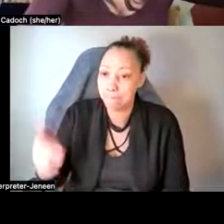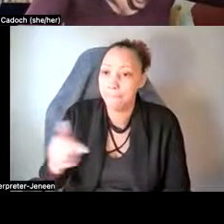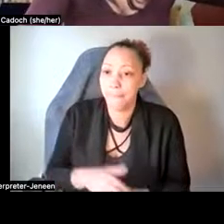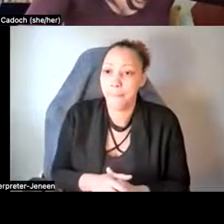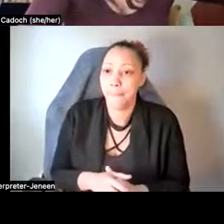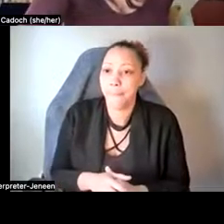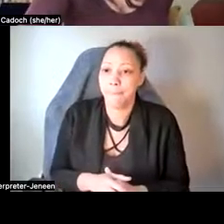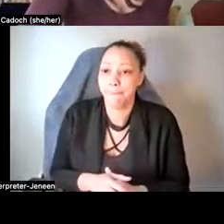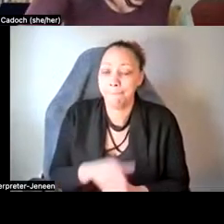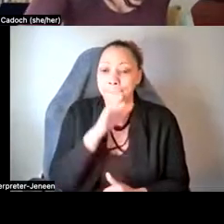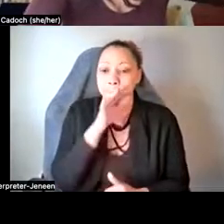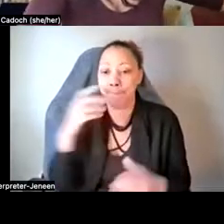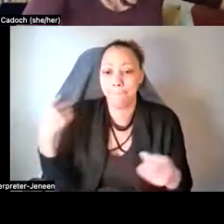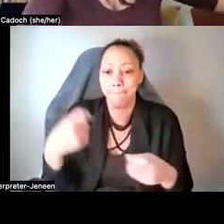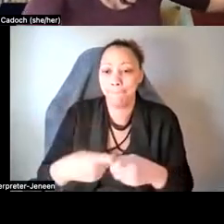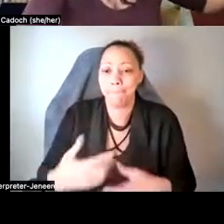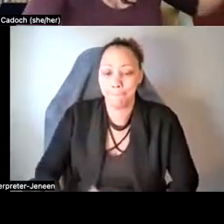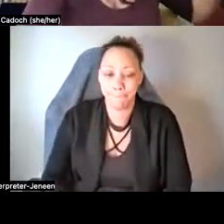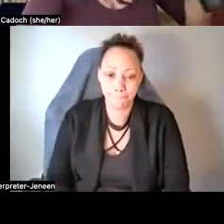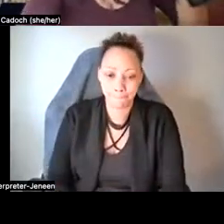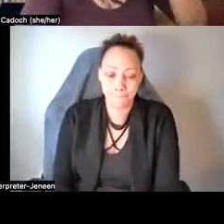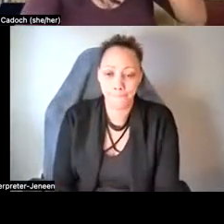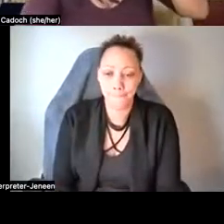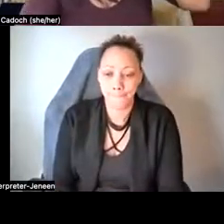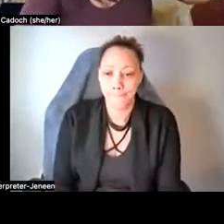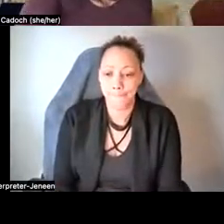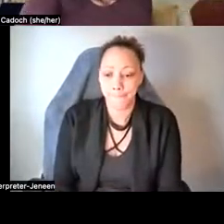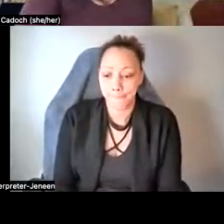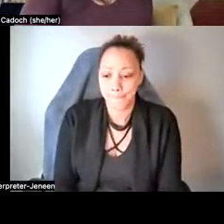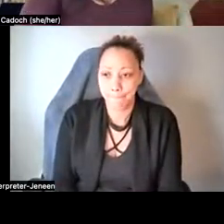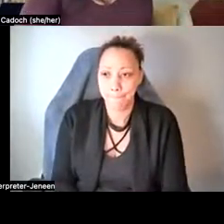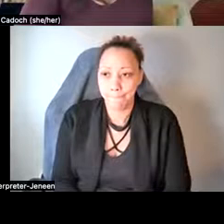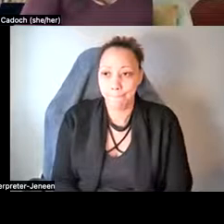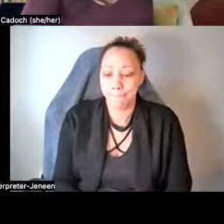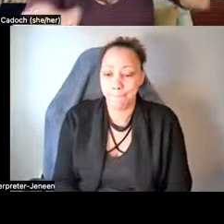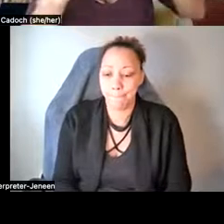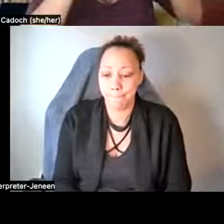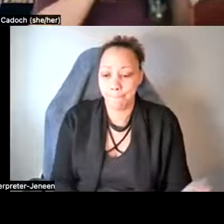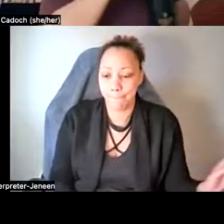para hispanohablantes, ya tenemos disponible la interpretación. Um,